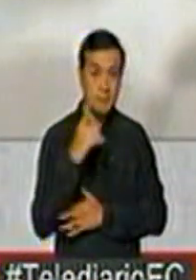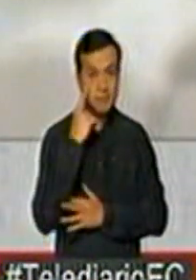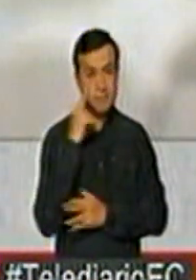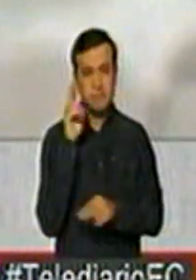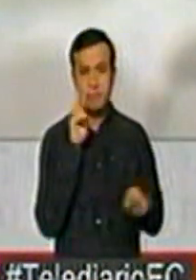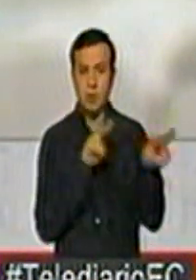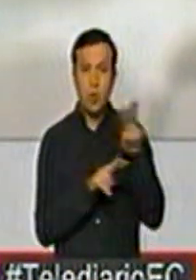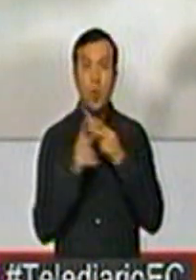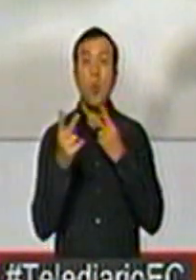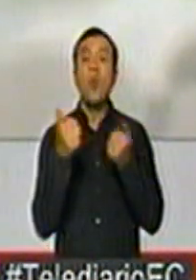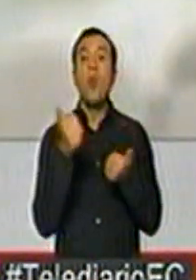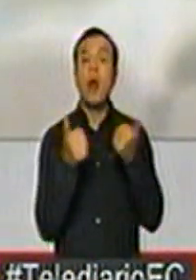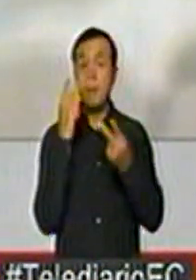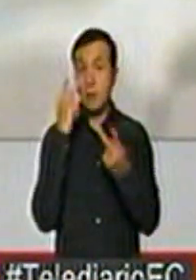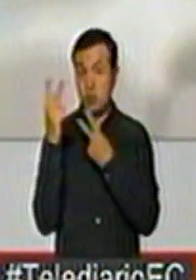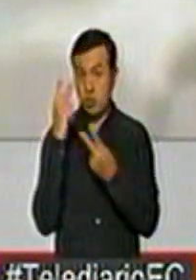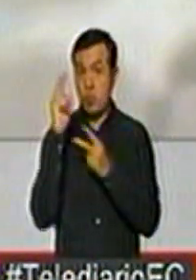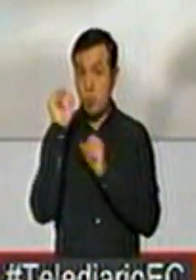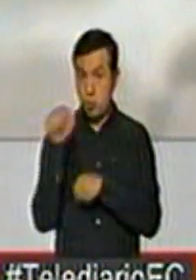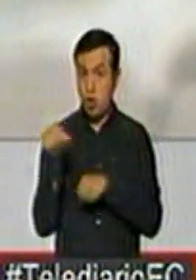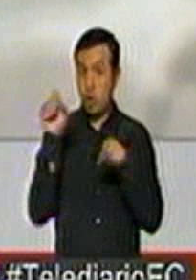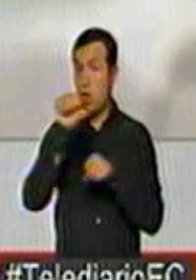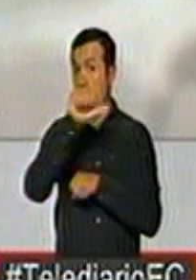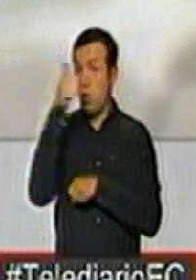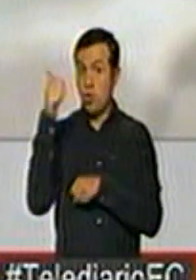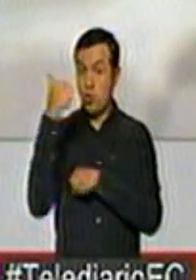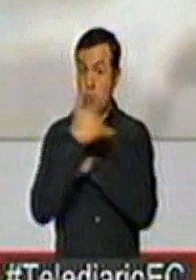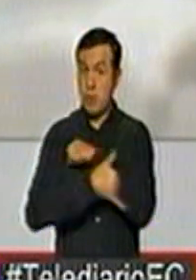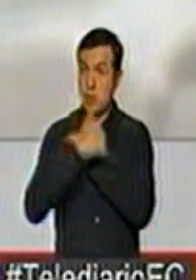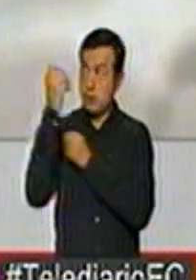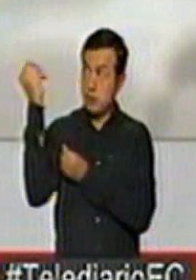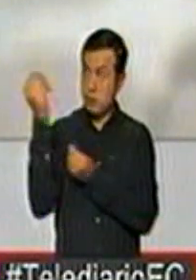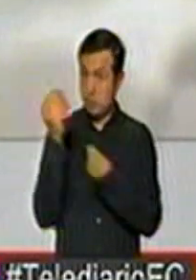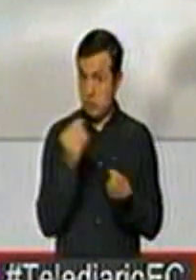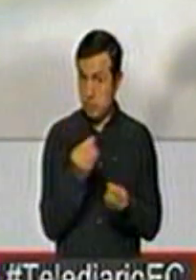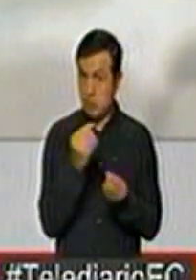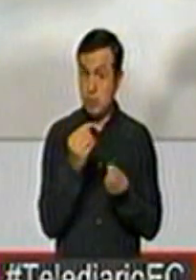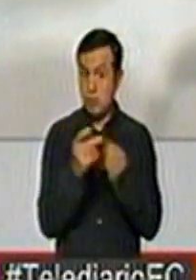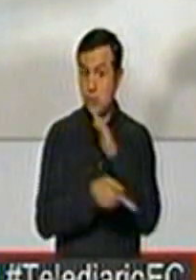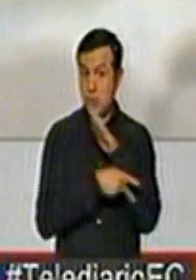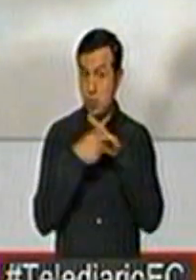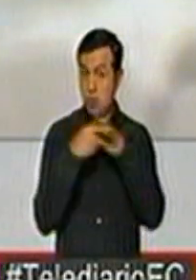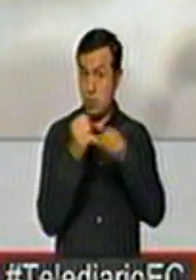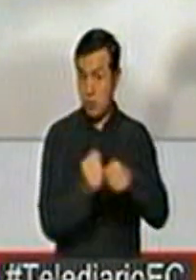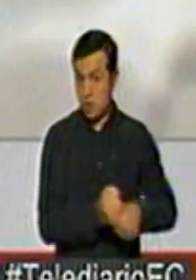va a ser la visión, si es que podemos captar recursos, que siempre es complejo para que Petroamazonas